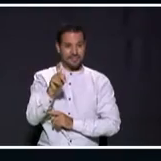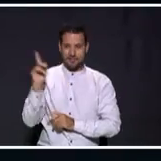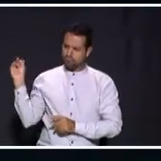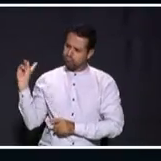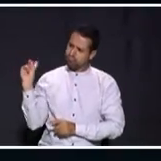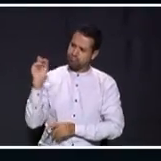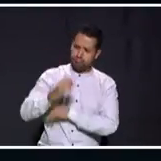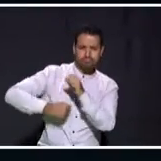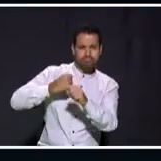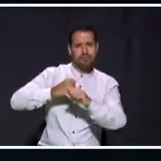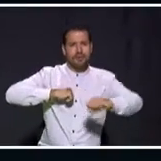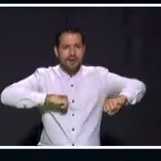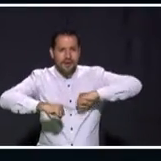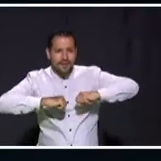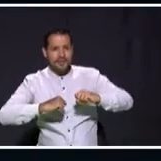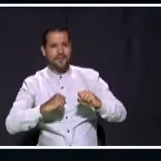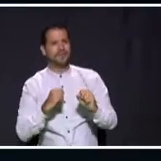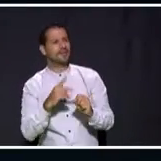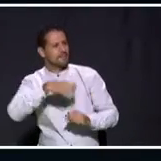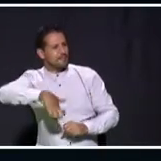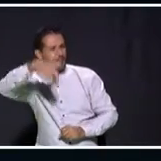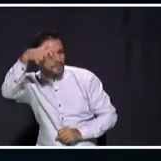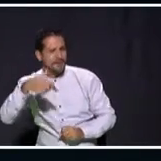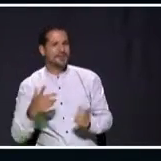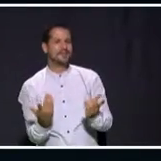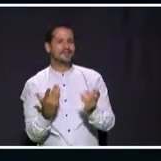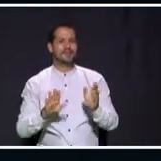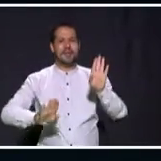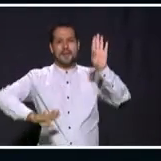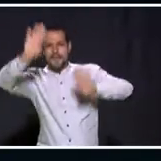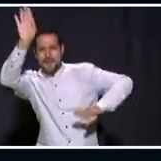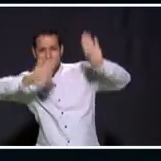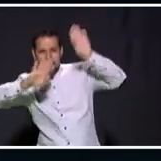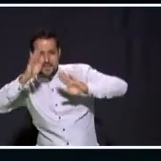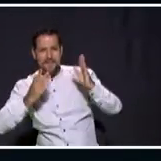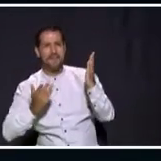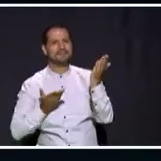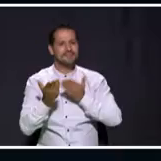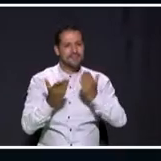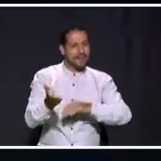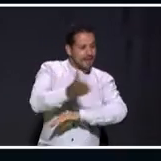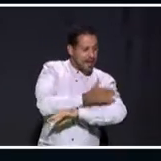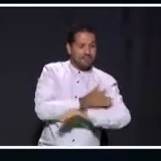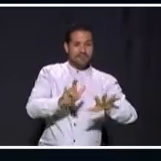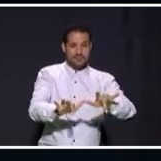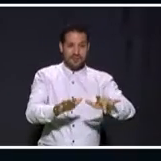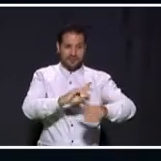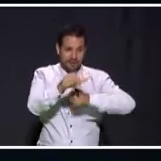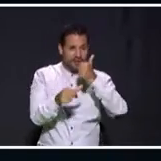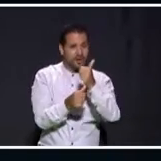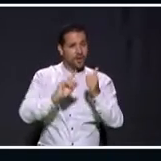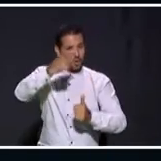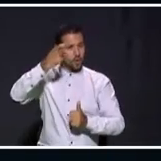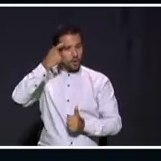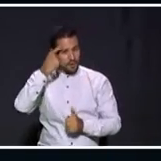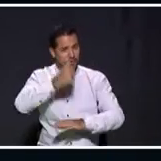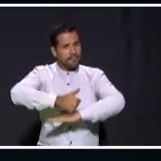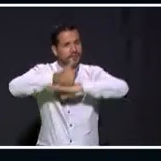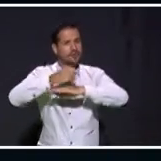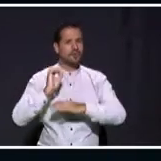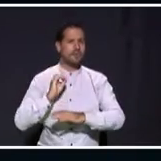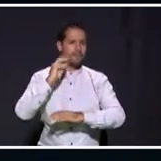actividad profesional con el activismo y con el servicio público fui secretario de gobierno de medellín director del plan congruente de paz de antioquia